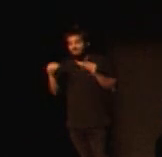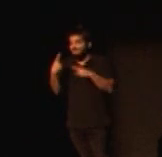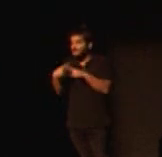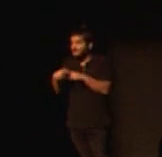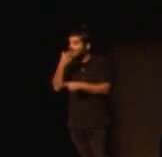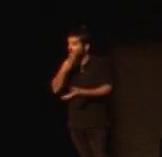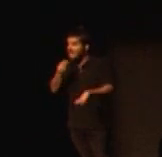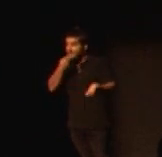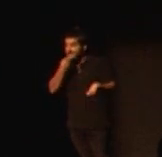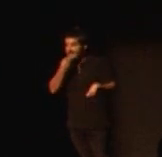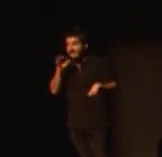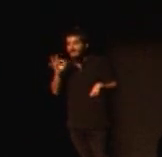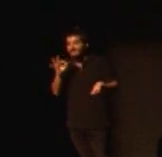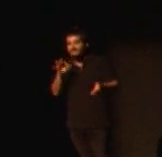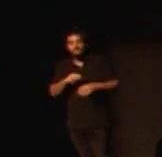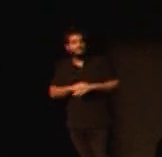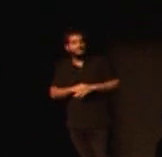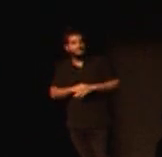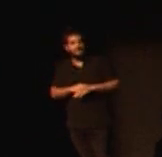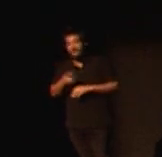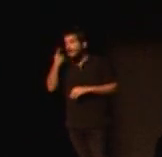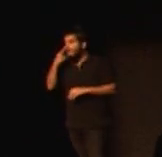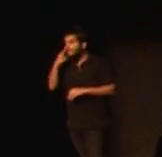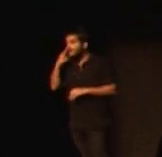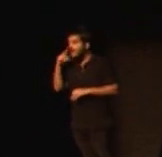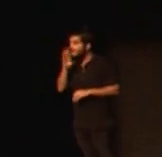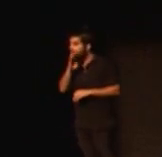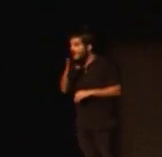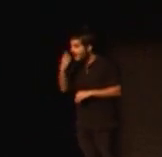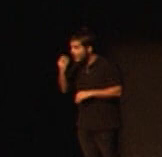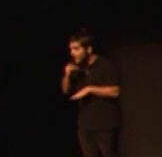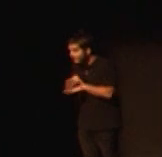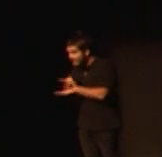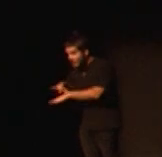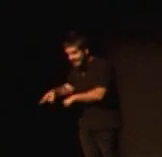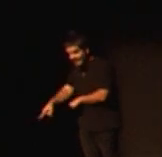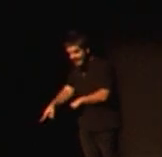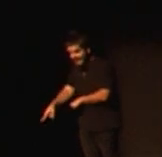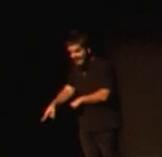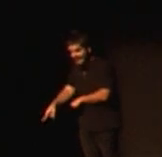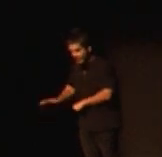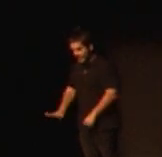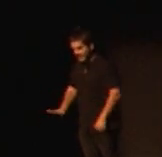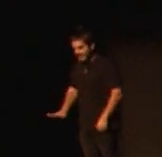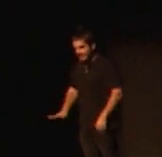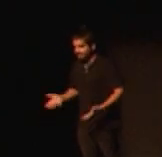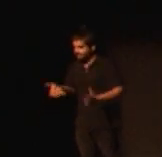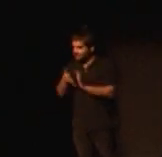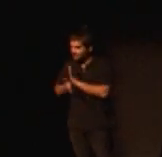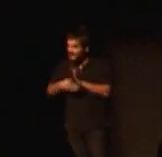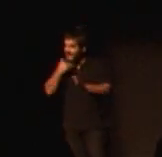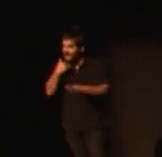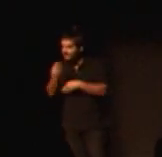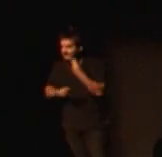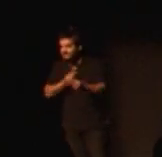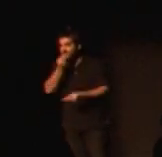y escuchó como una niña decía, mira mamá, un perro guía. Sí, eso es que algo estamos haciendo bien, que cada vez somos más visibles en